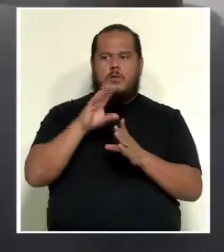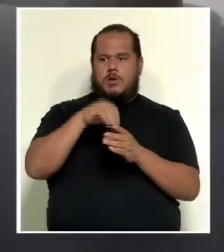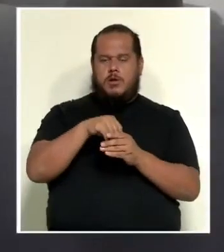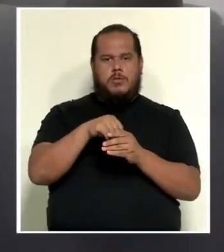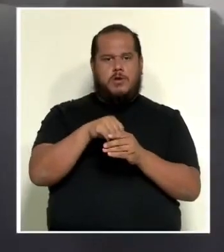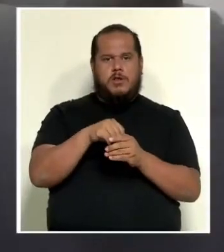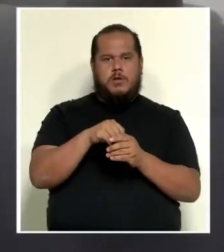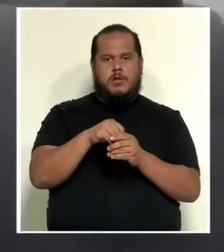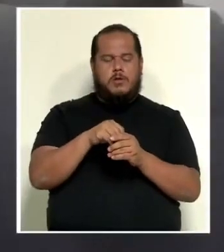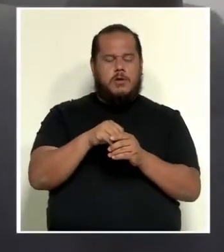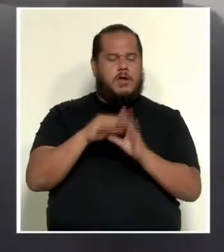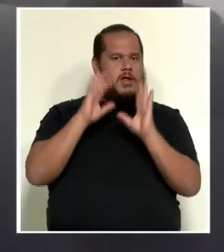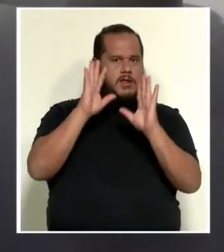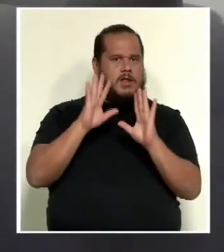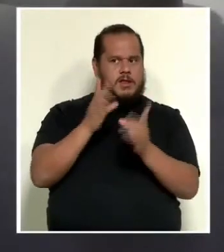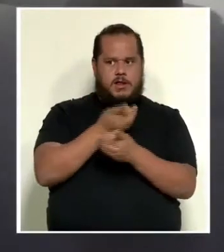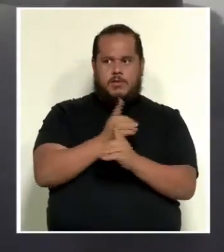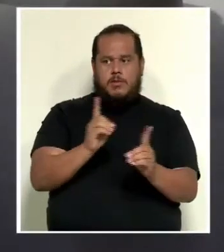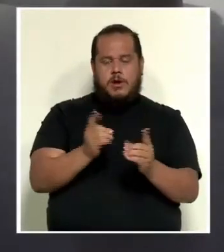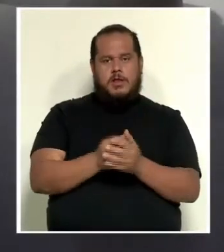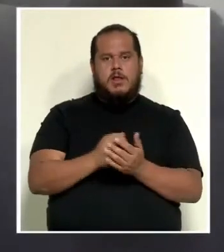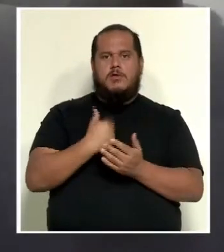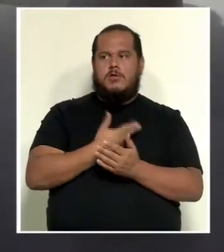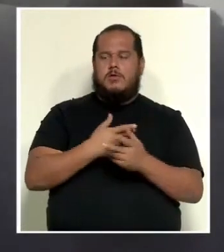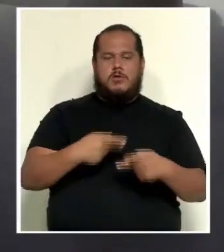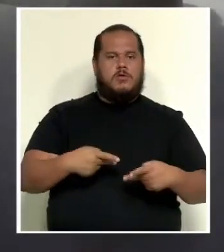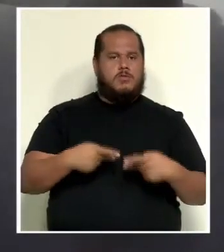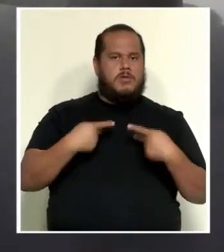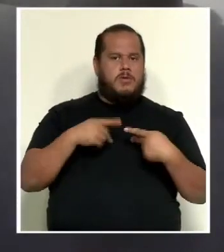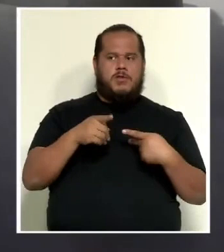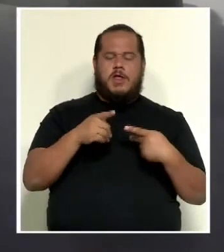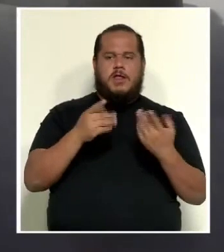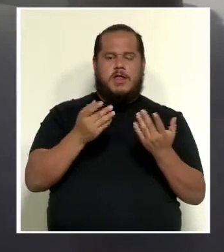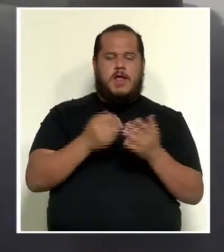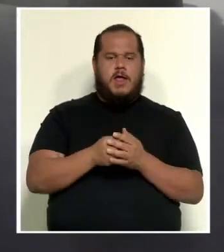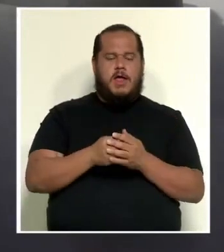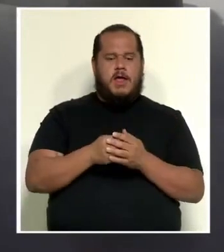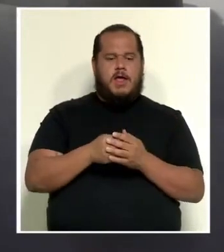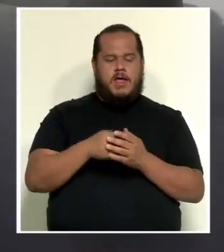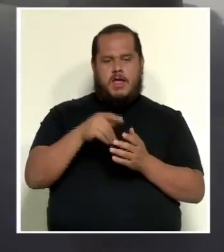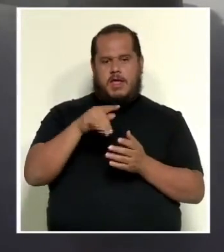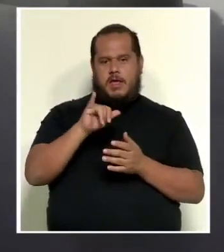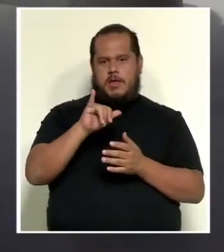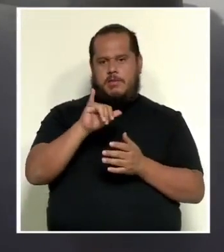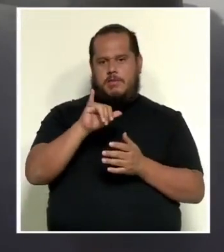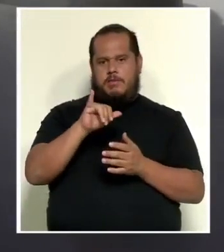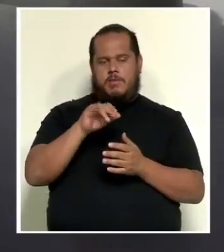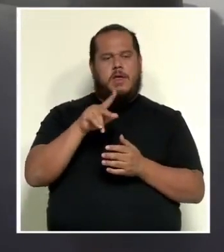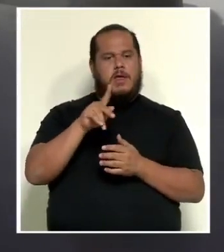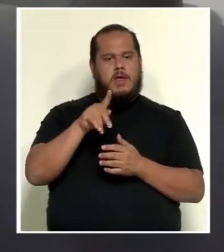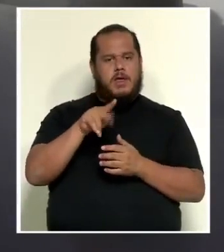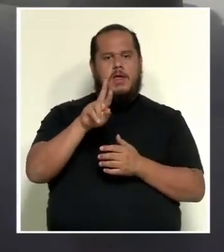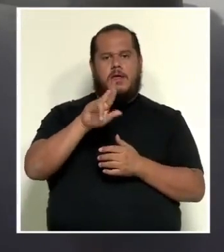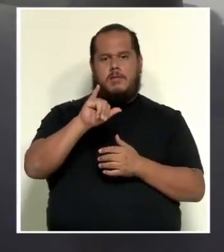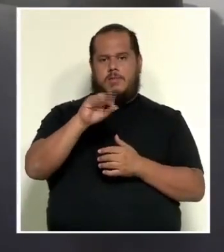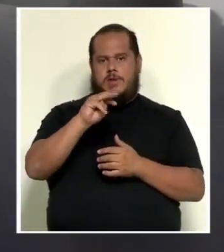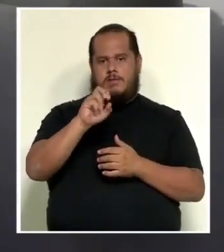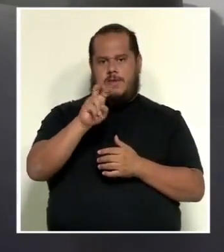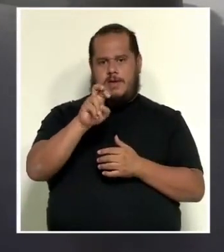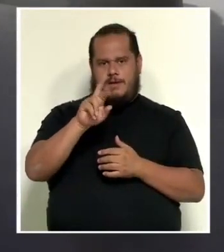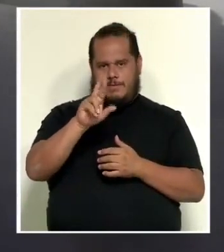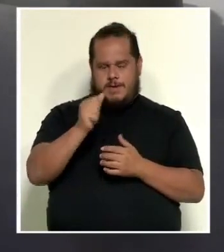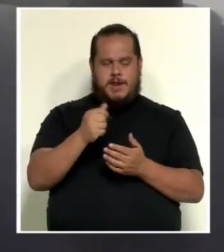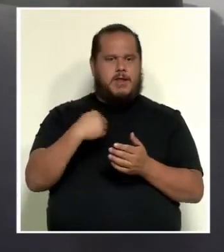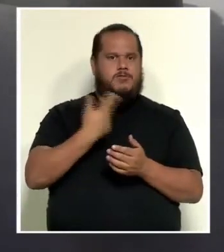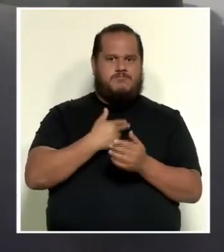incorporación maravillosa de democracias, vivimos esa primavera, nos hemos venido hacia atrás. Sí,